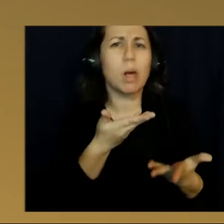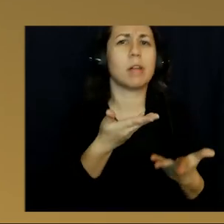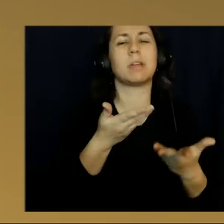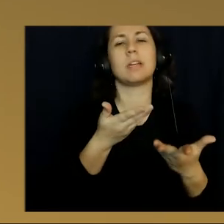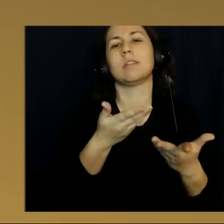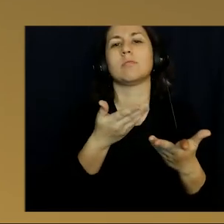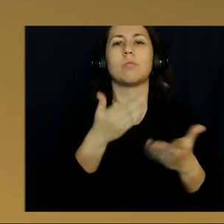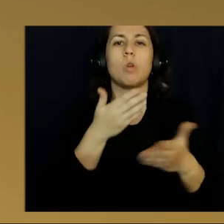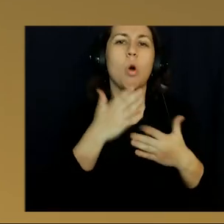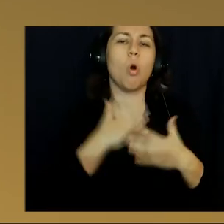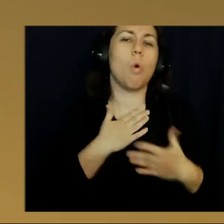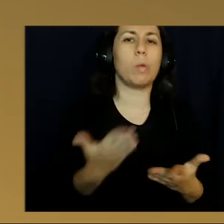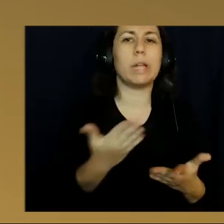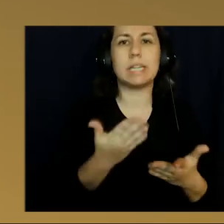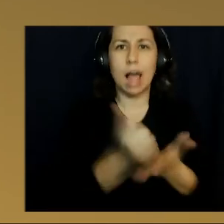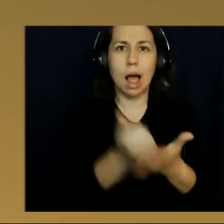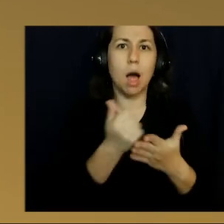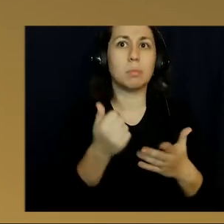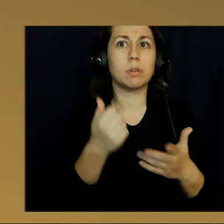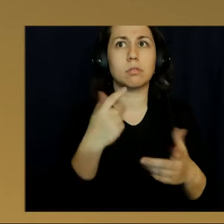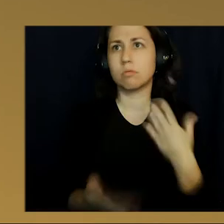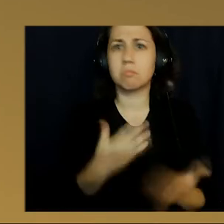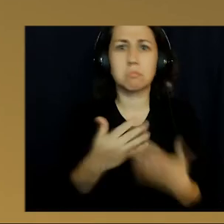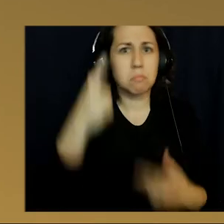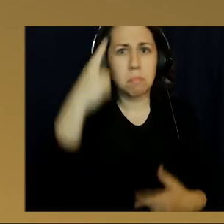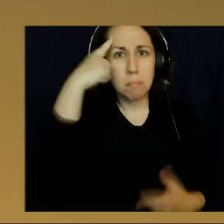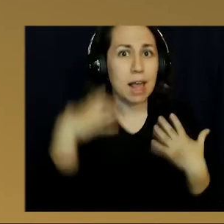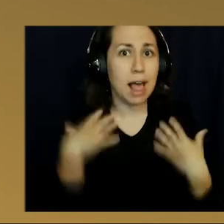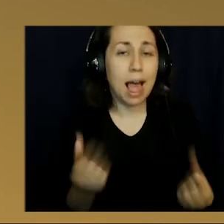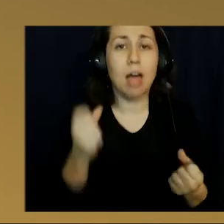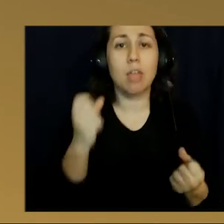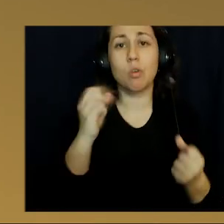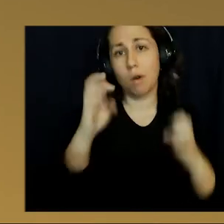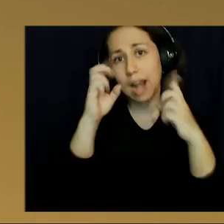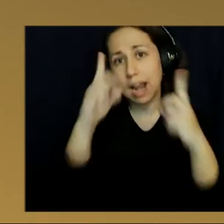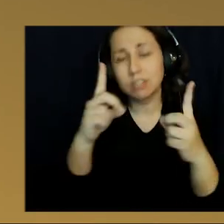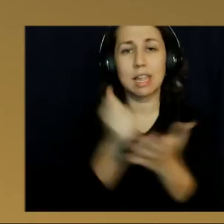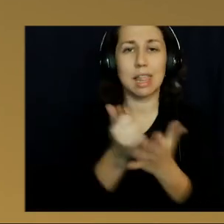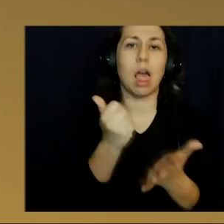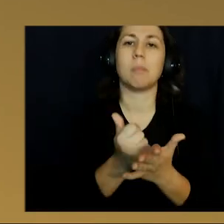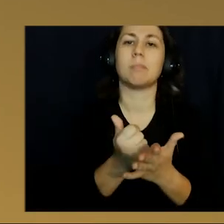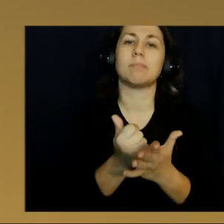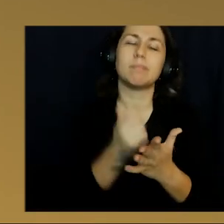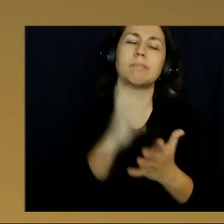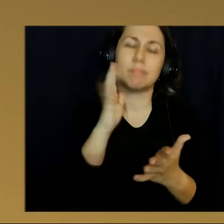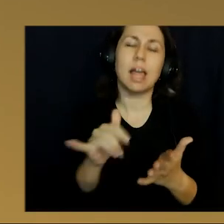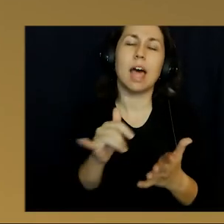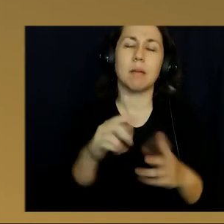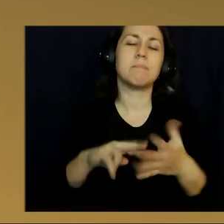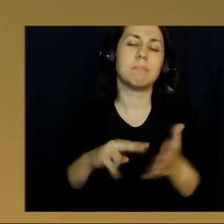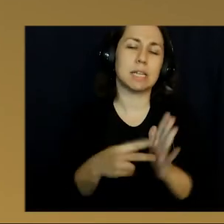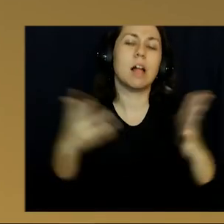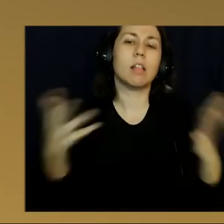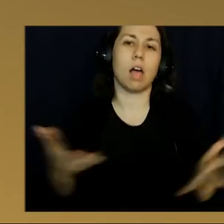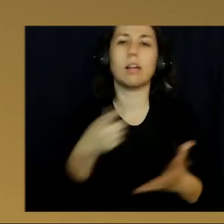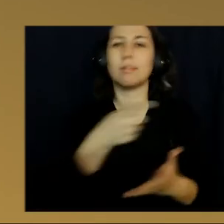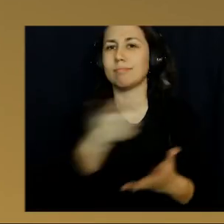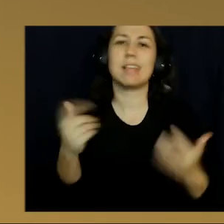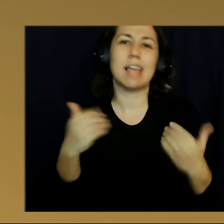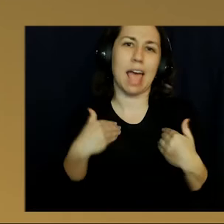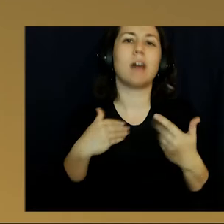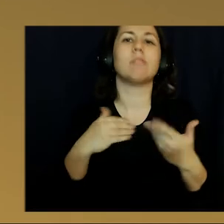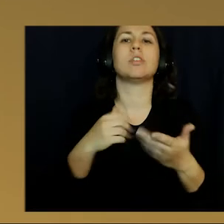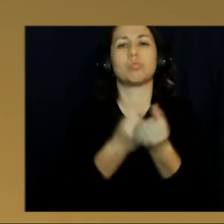cualquier necesidad que tenga, sea salud mental, ayuda educativa. Es bueno tener una comunidad de apoyo que siempre